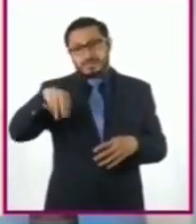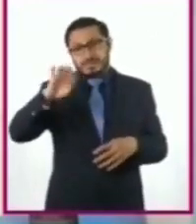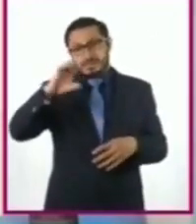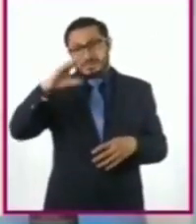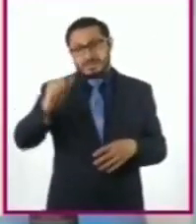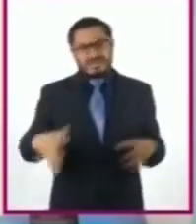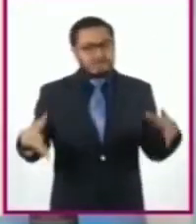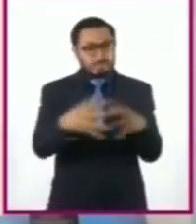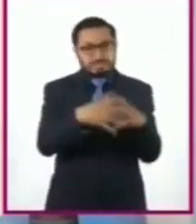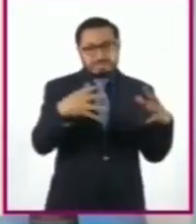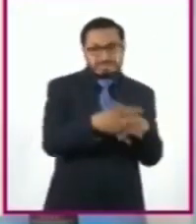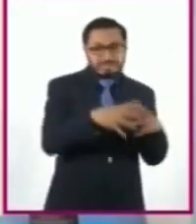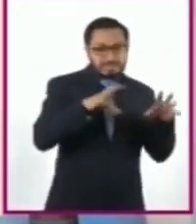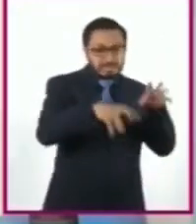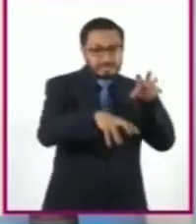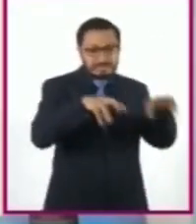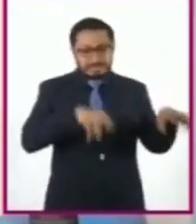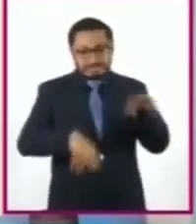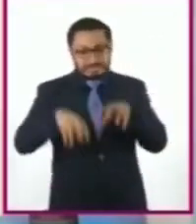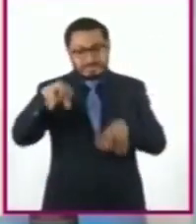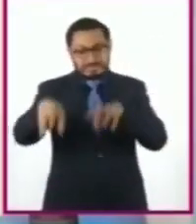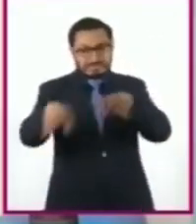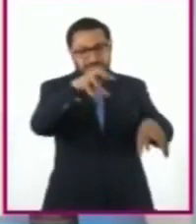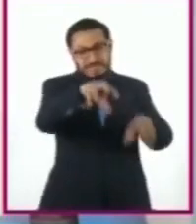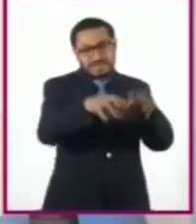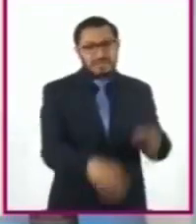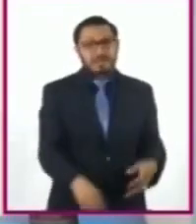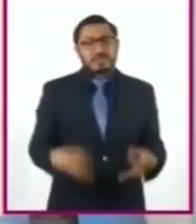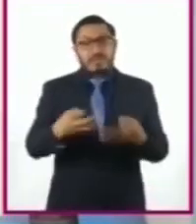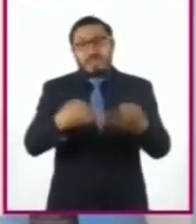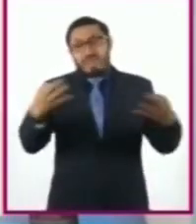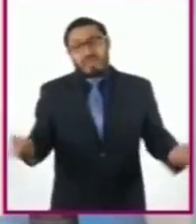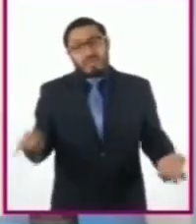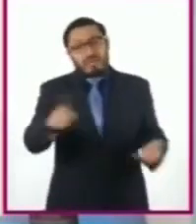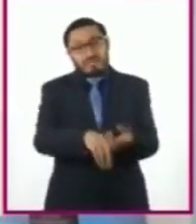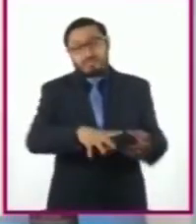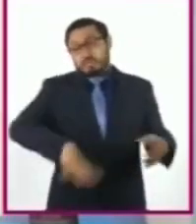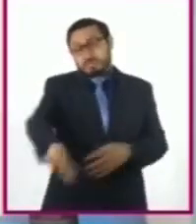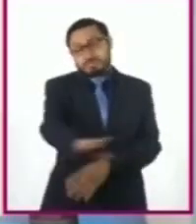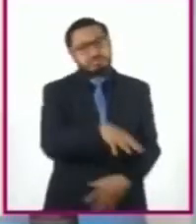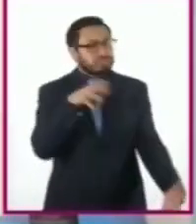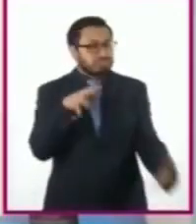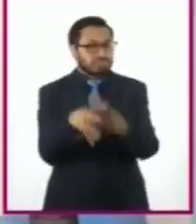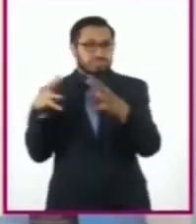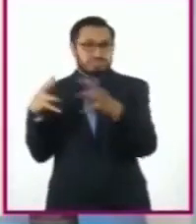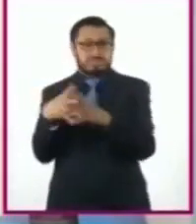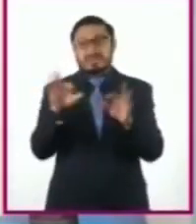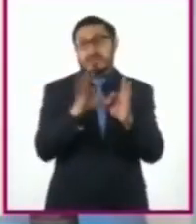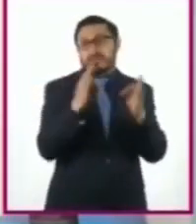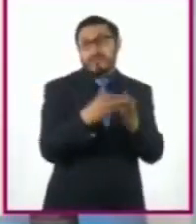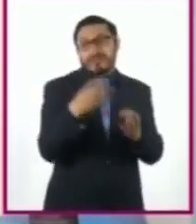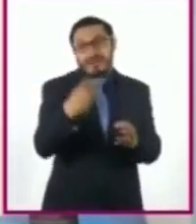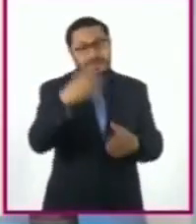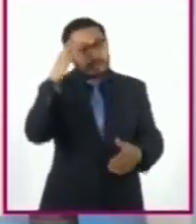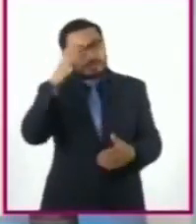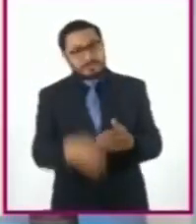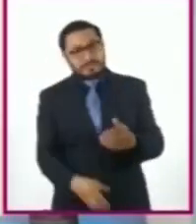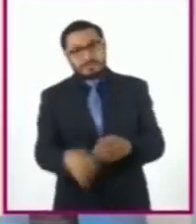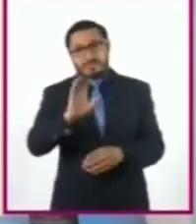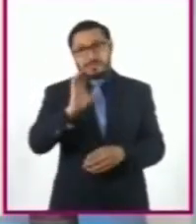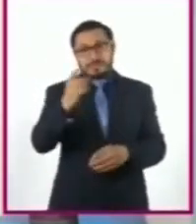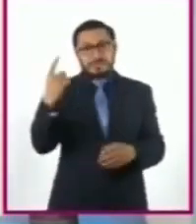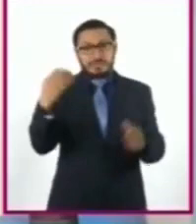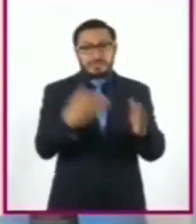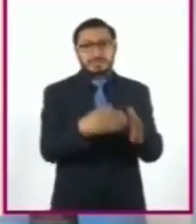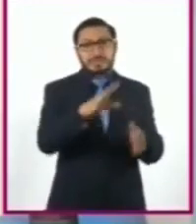las tribus seminómadas de tierra adentro. Este proceso concluiría en